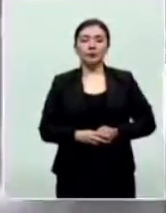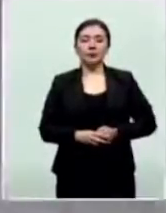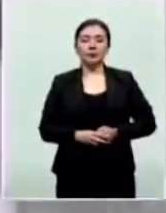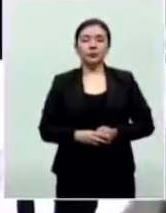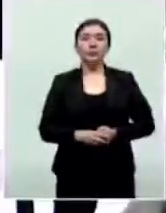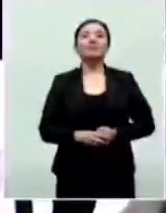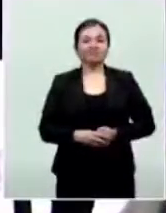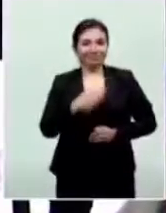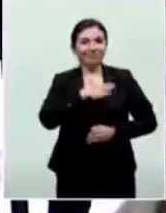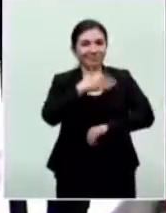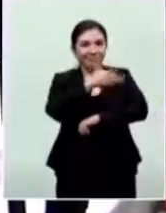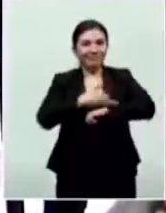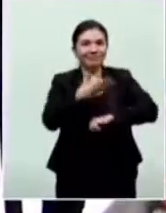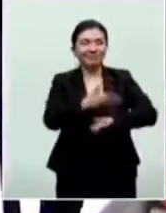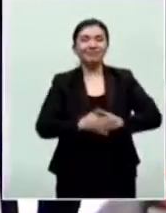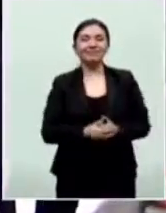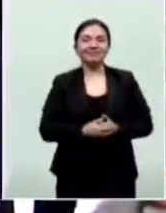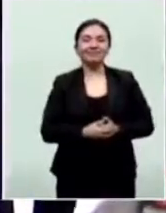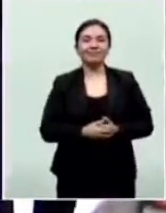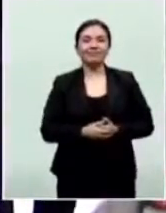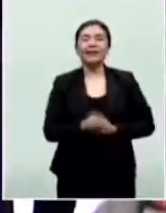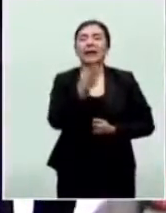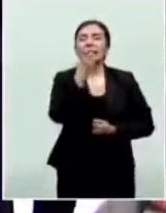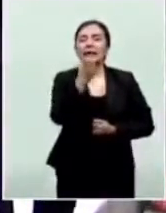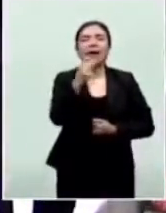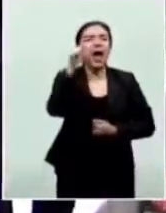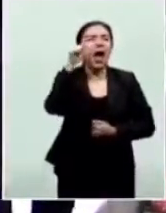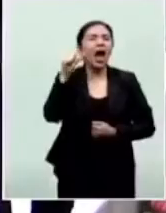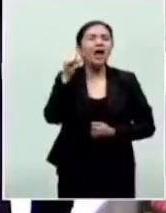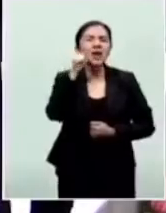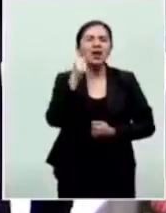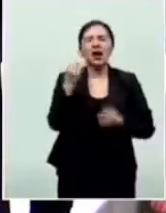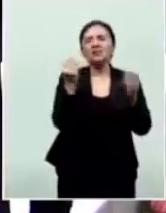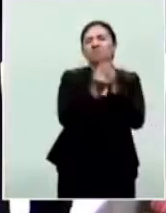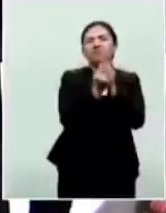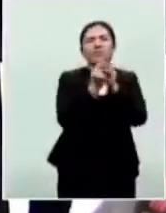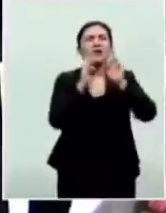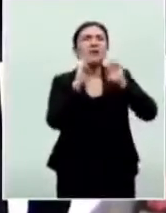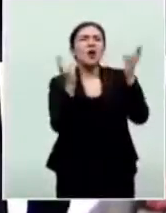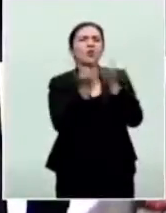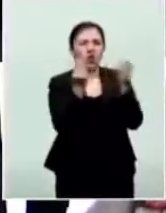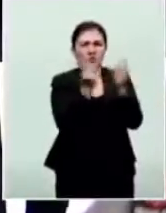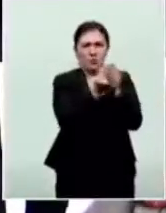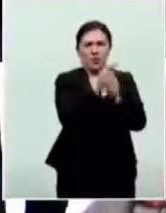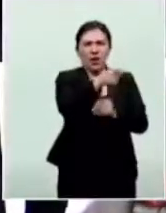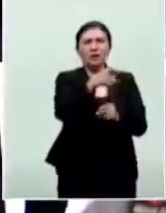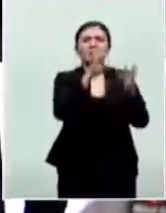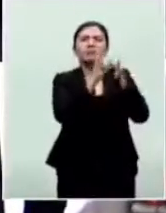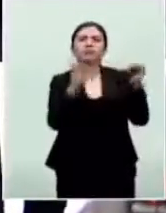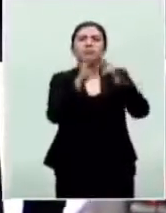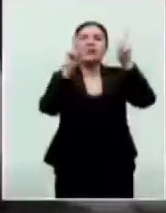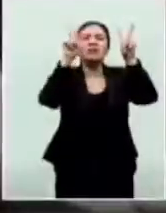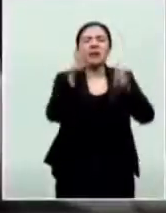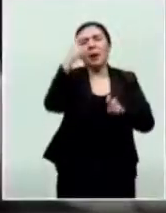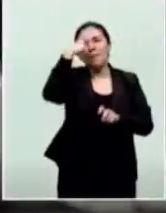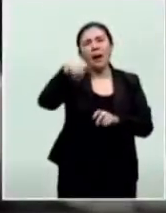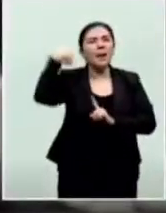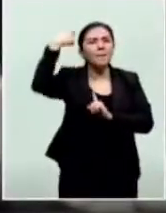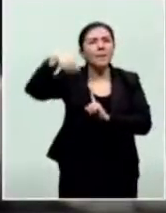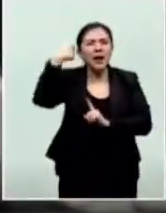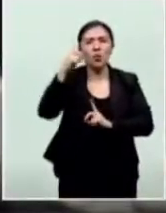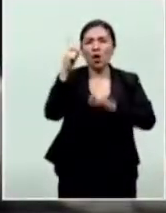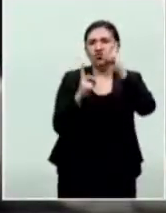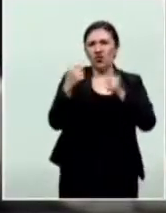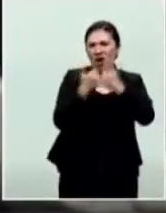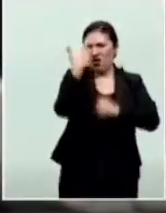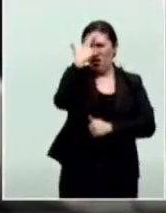Gracias. ¿Qué tal, ministro? Buenas tardes. Respecto a que el día de ayer en sesión privada se atrajo el asunto del documental Duda Razonable,